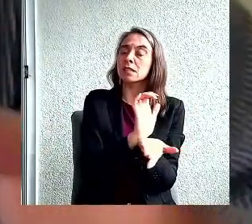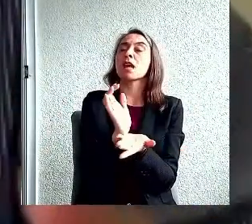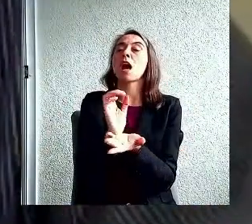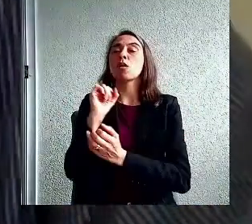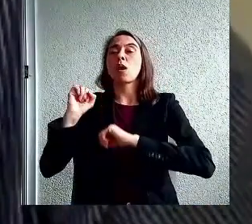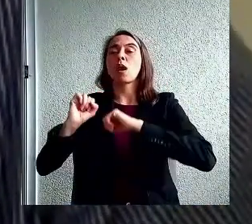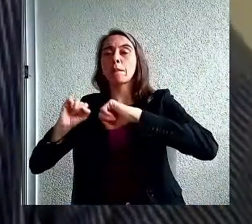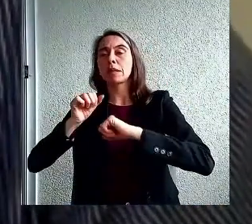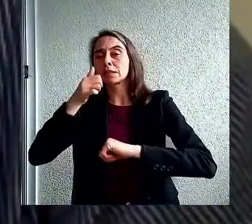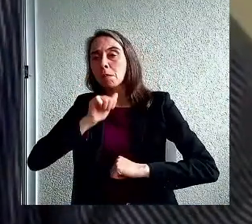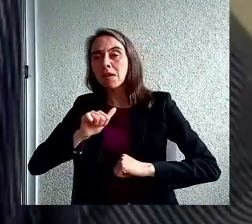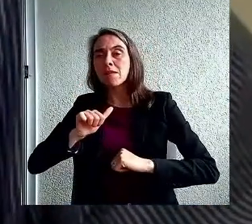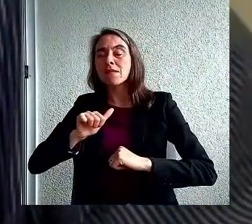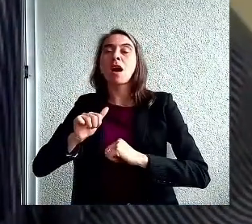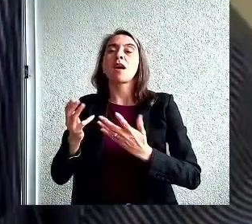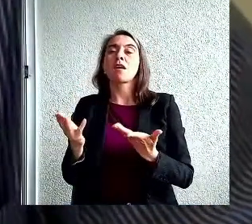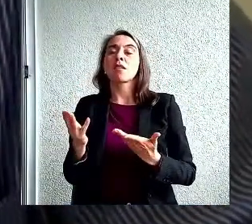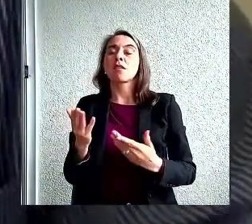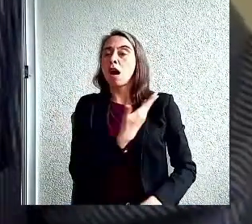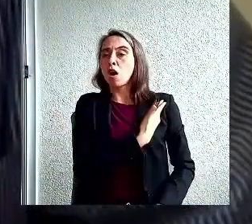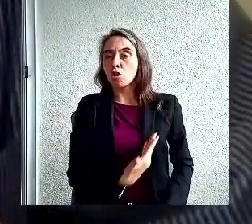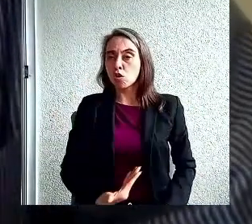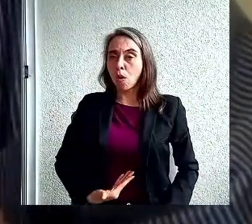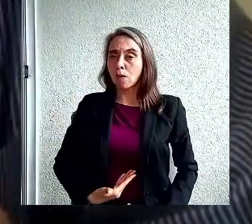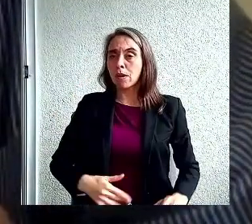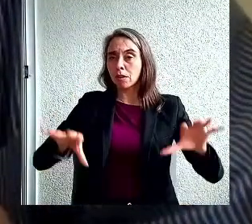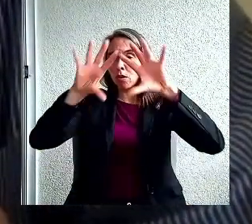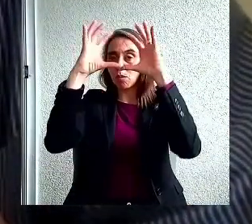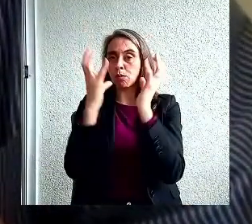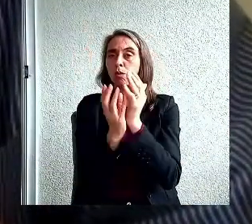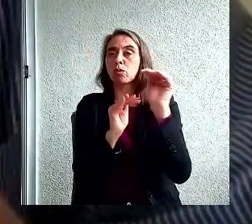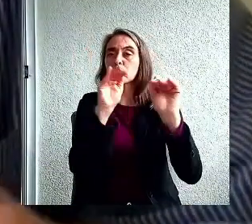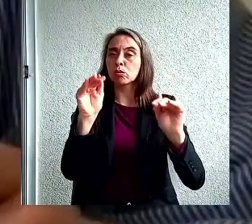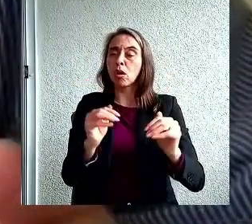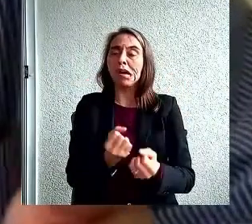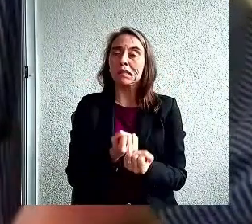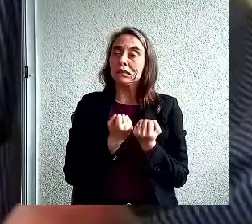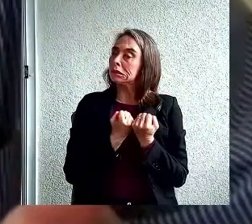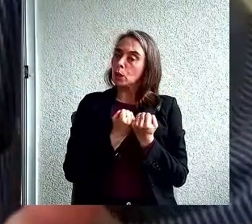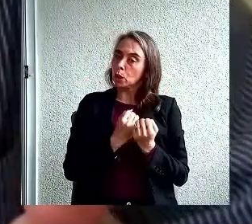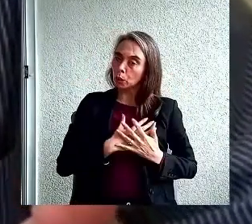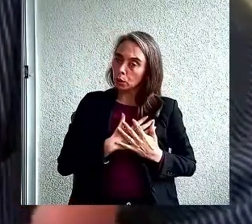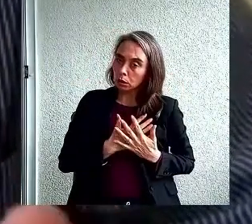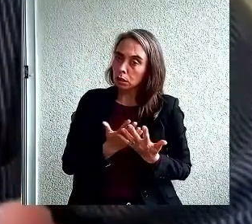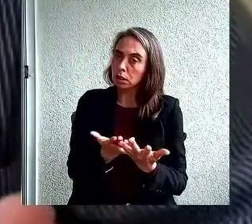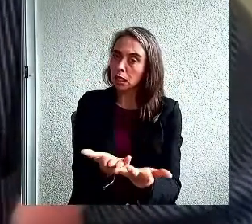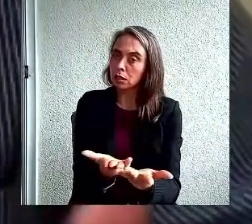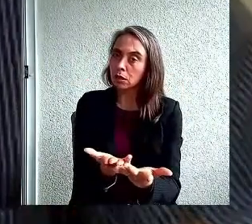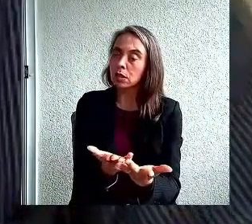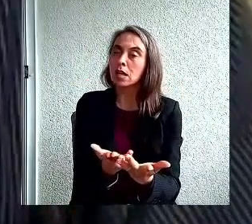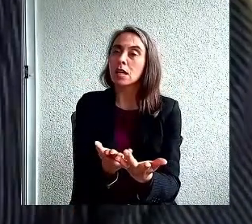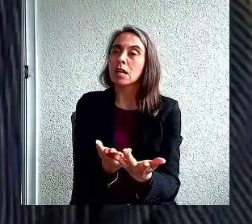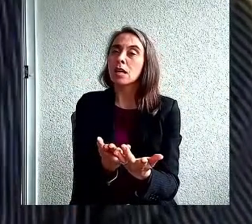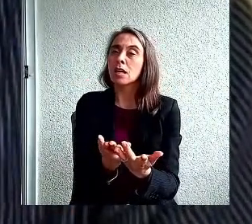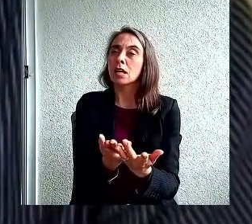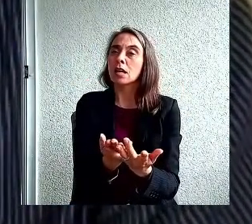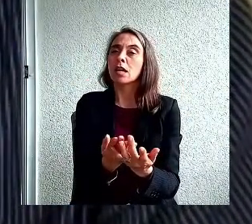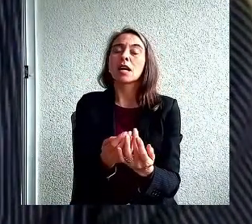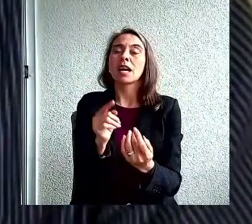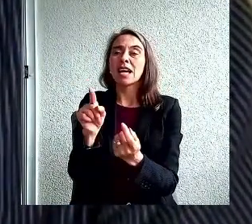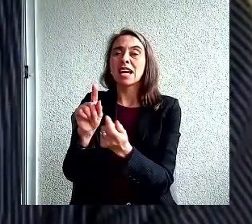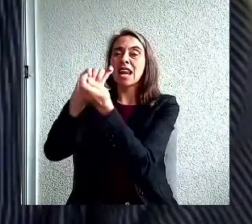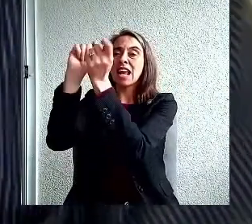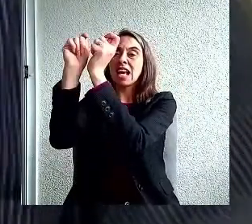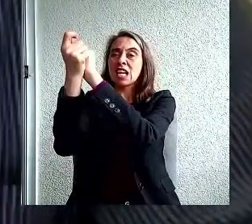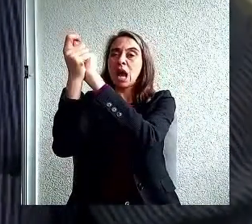que los tiempos del cambio climático son muy distintos a los tiempos de la política. Y ahí hay que demostrar esa generosidad.